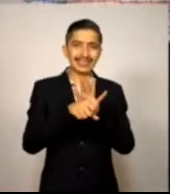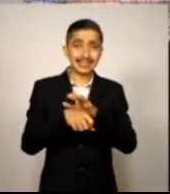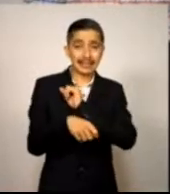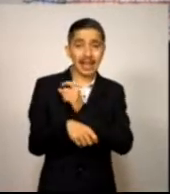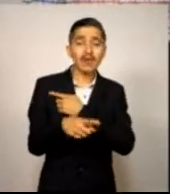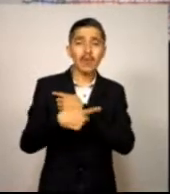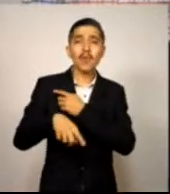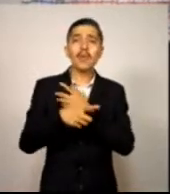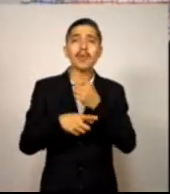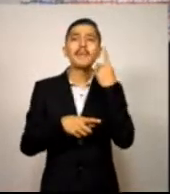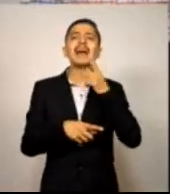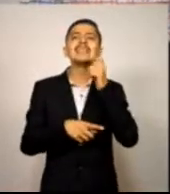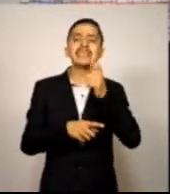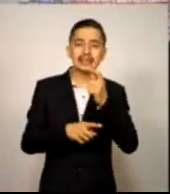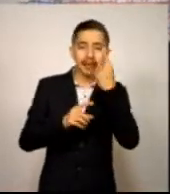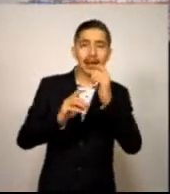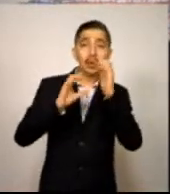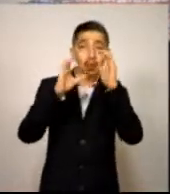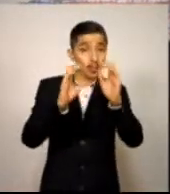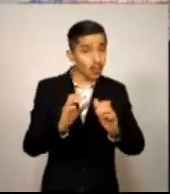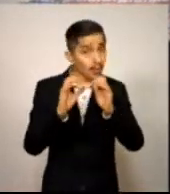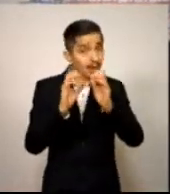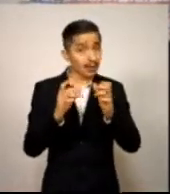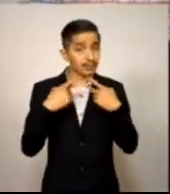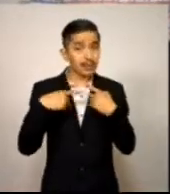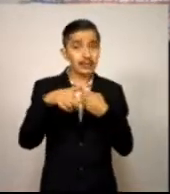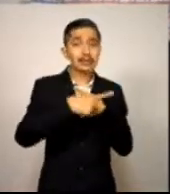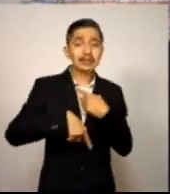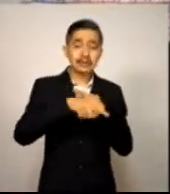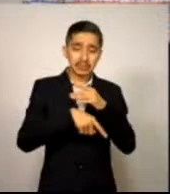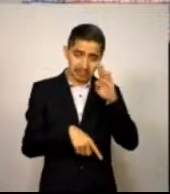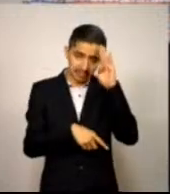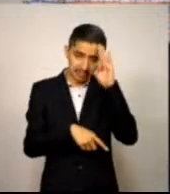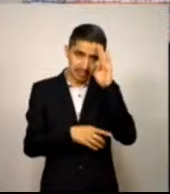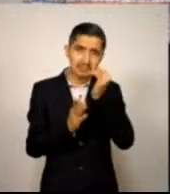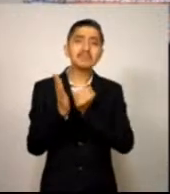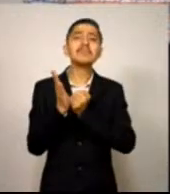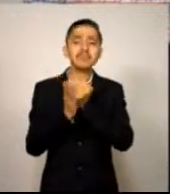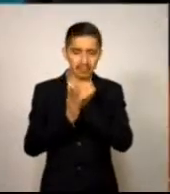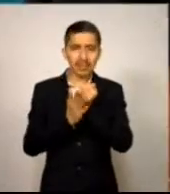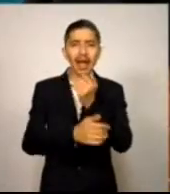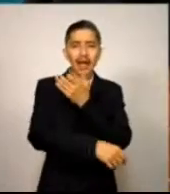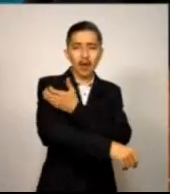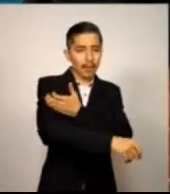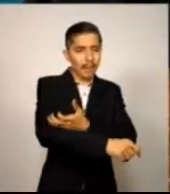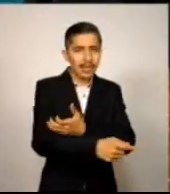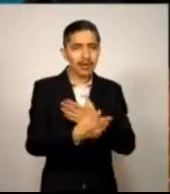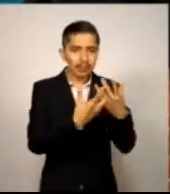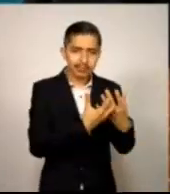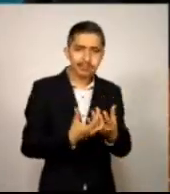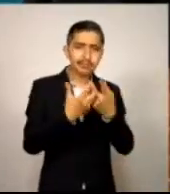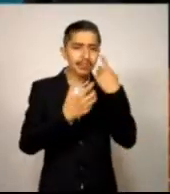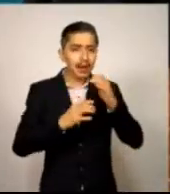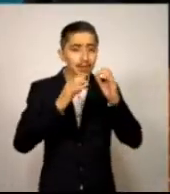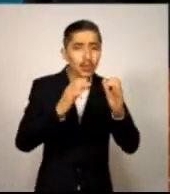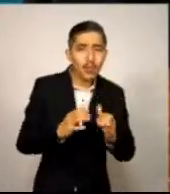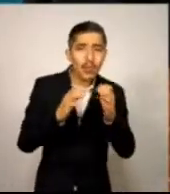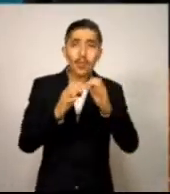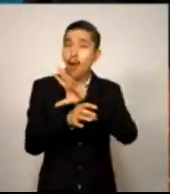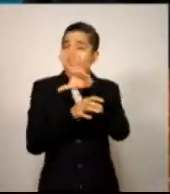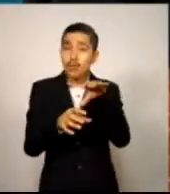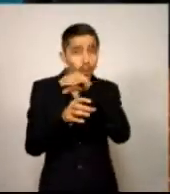para cuidarlos hemos tomado la decisión de acompañarlos por el fin de garantizar que